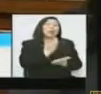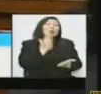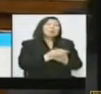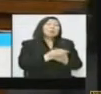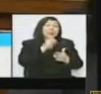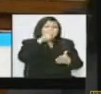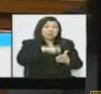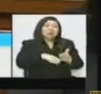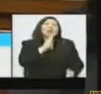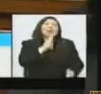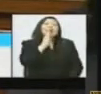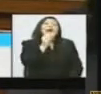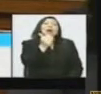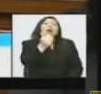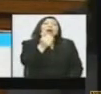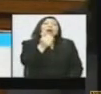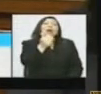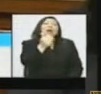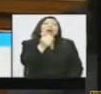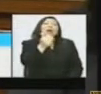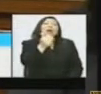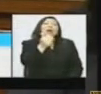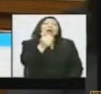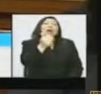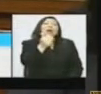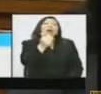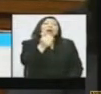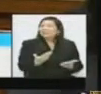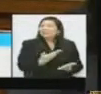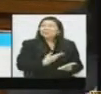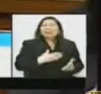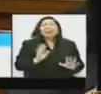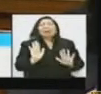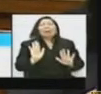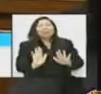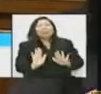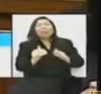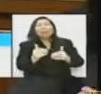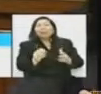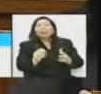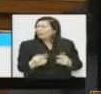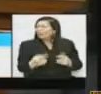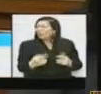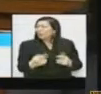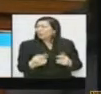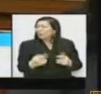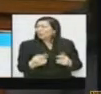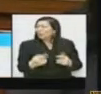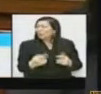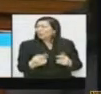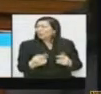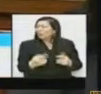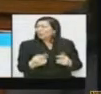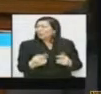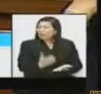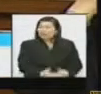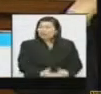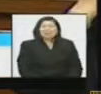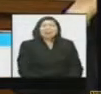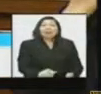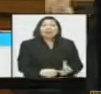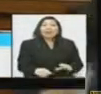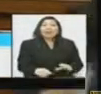es cierto y otros de los congresistas en este caso rosas abandonó el debate de cuestión de confianza y